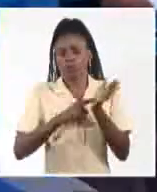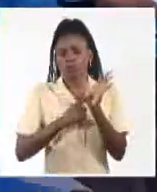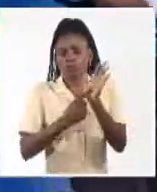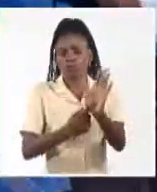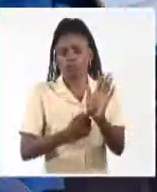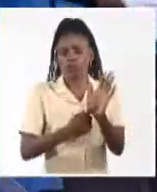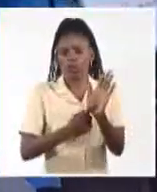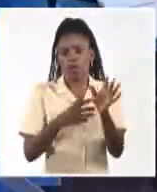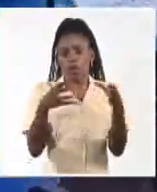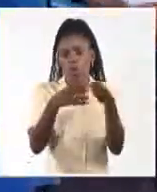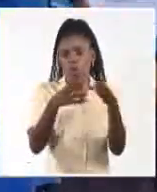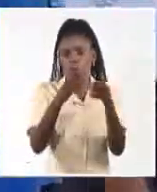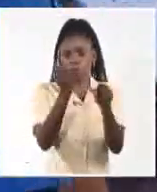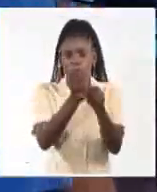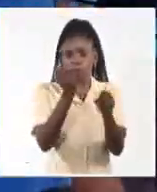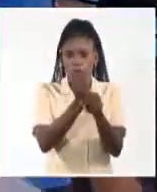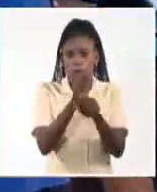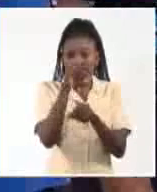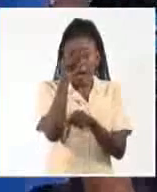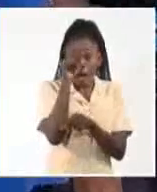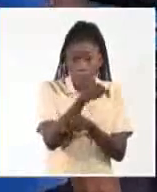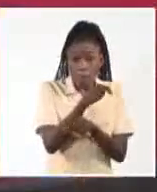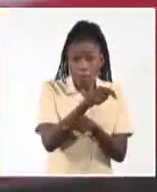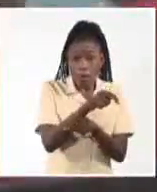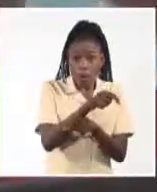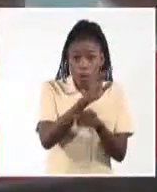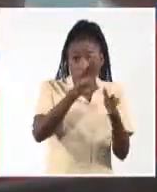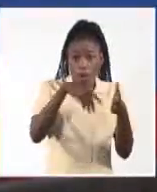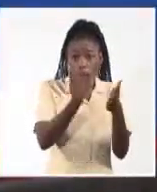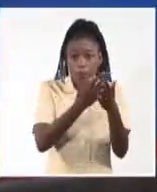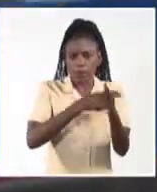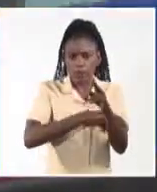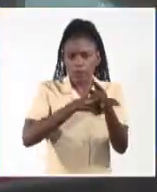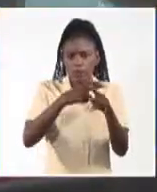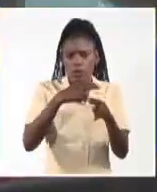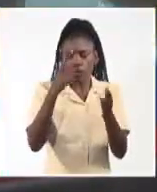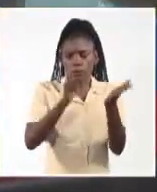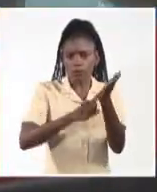los colectivos que desde Felton hicieron historia en la generación